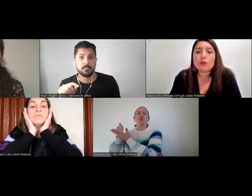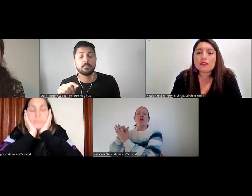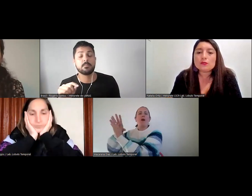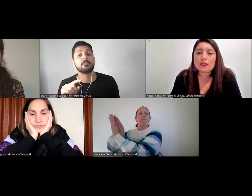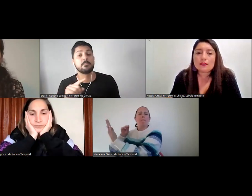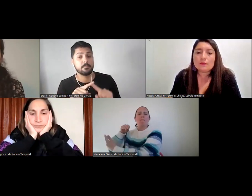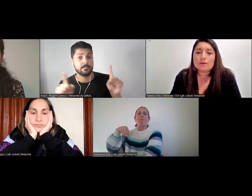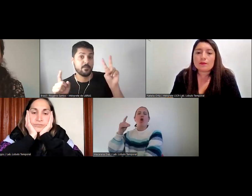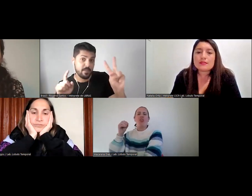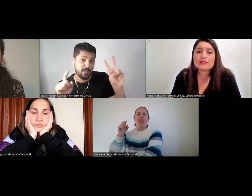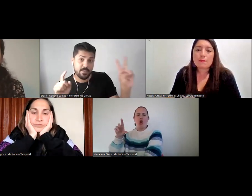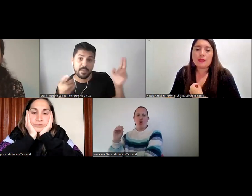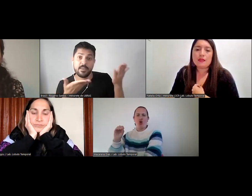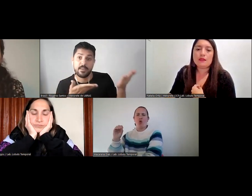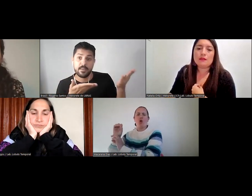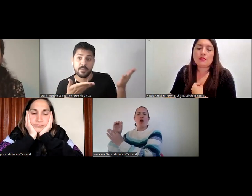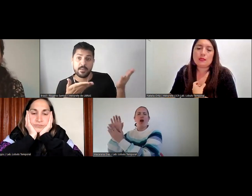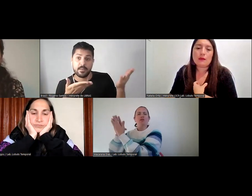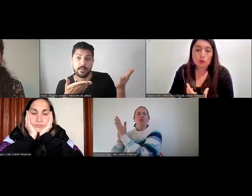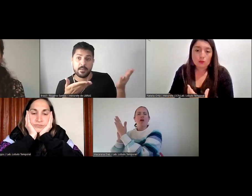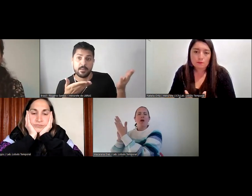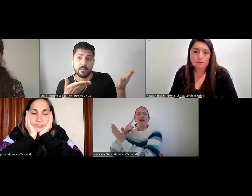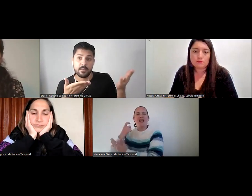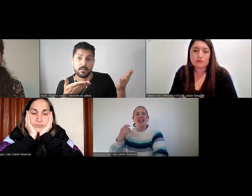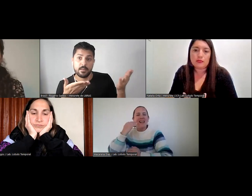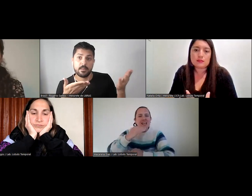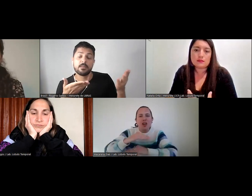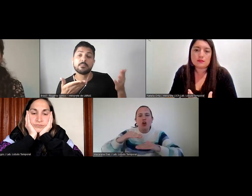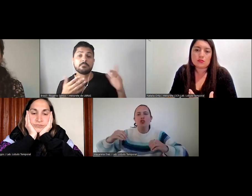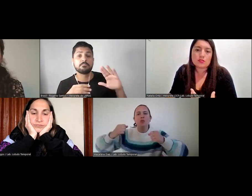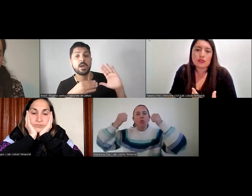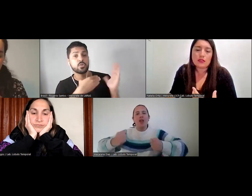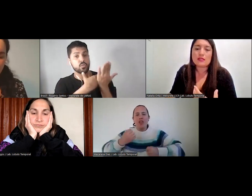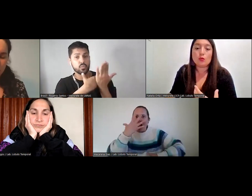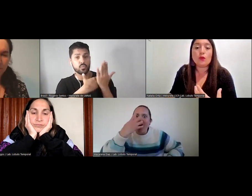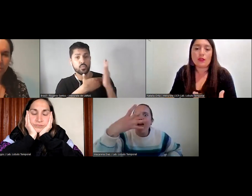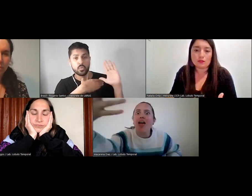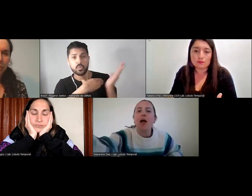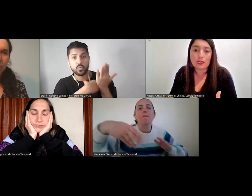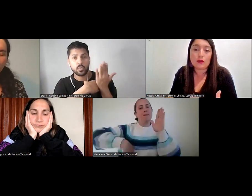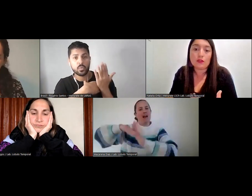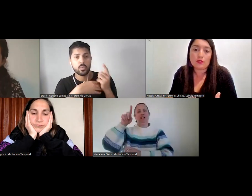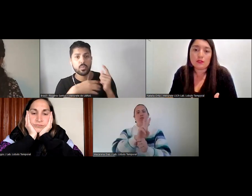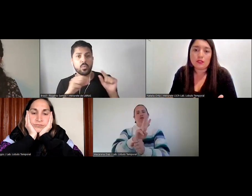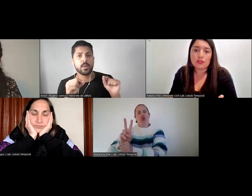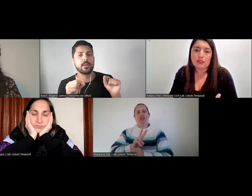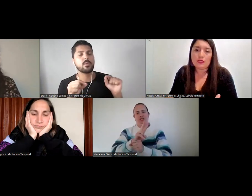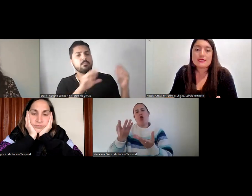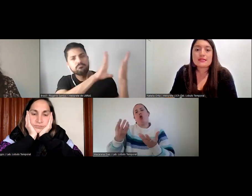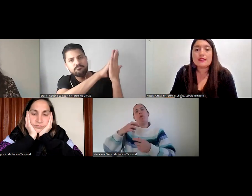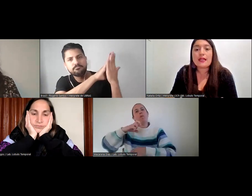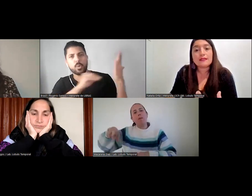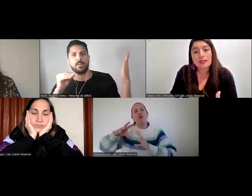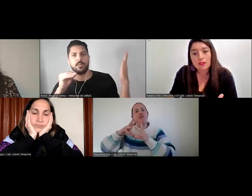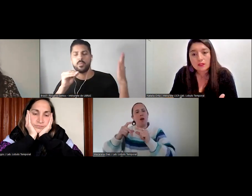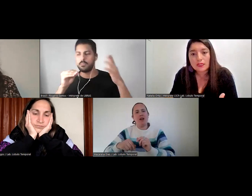El vernáculo visual a mí me ayuda para considerar y ser un modelo para los niños y niñas, y